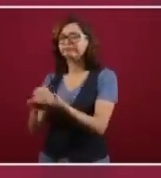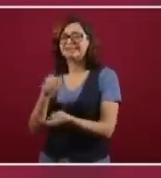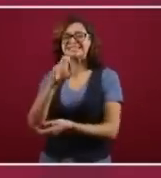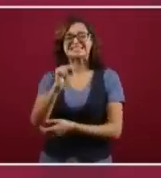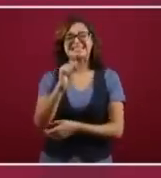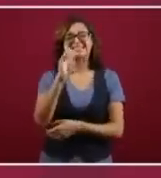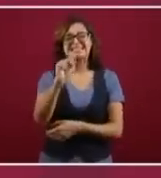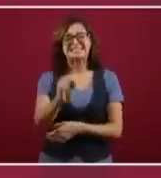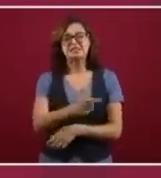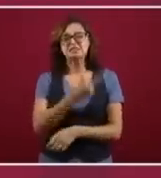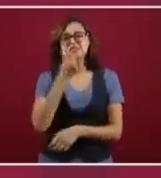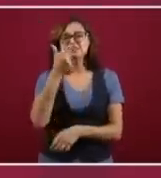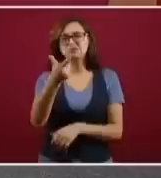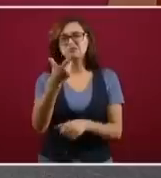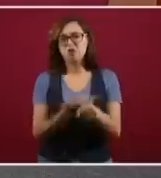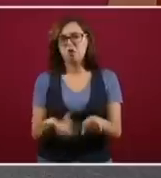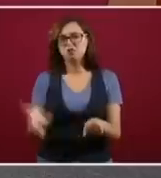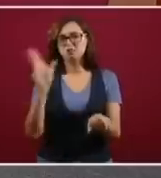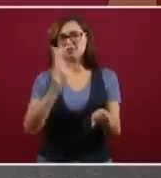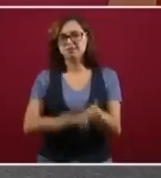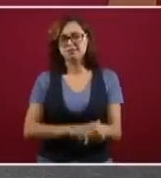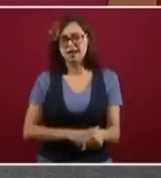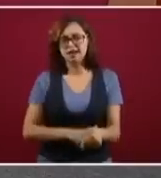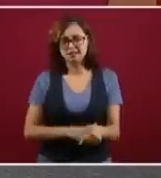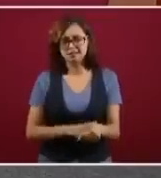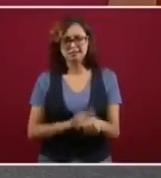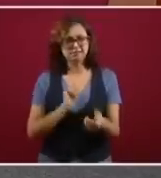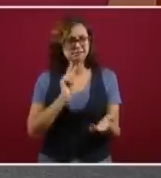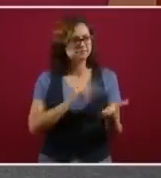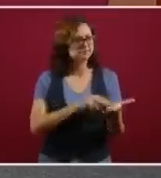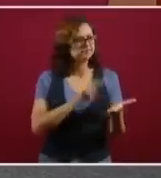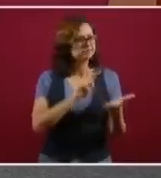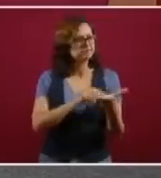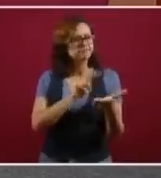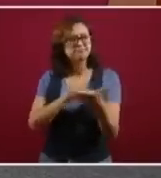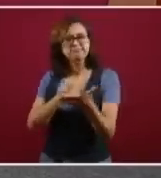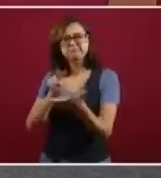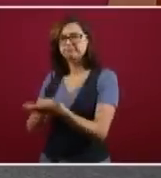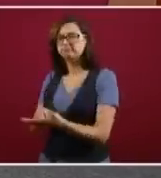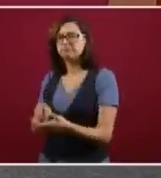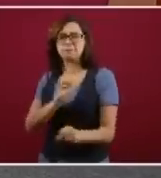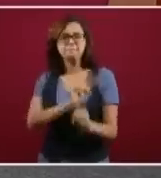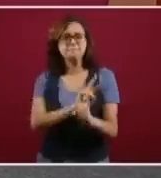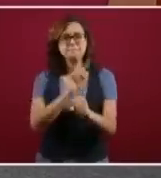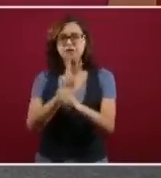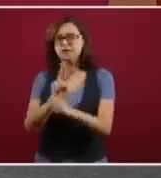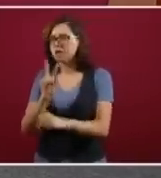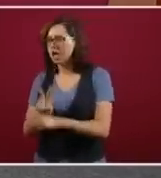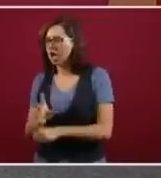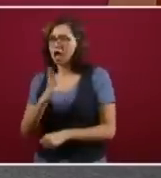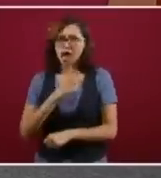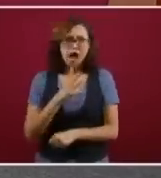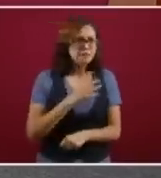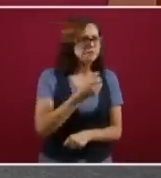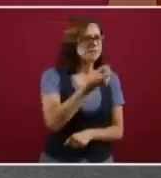visitados de 80, y estoy pendiente de cómo está el abasto en cada